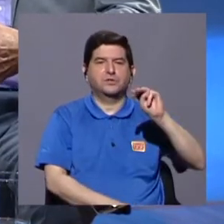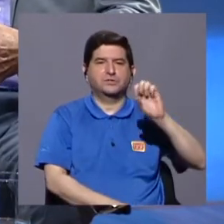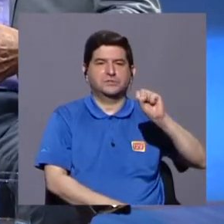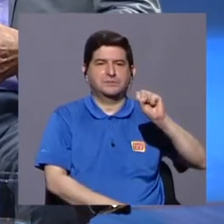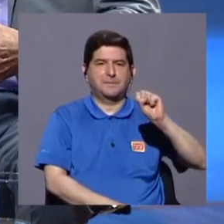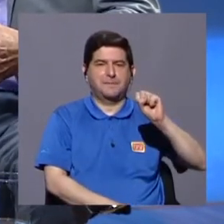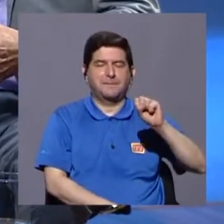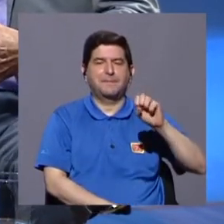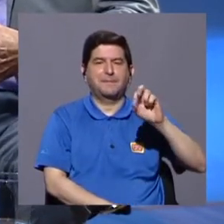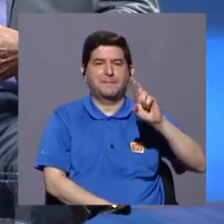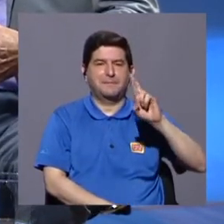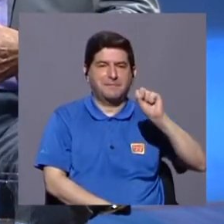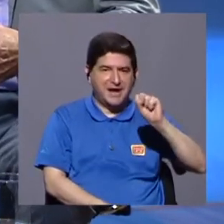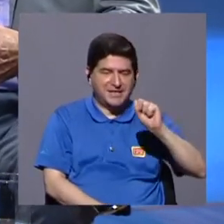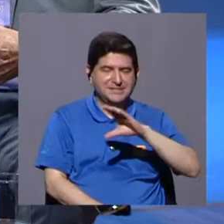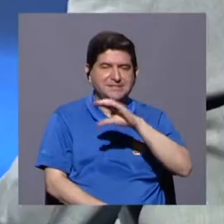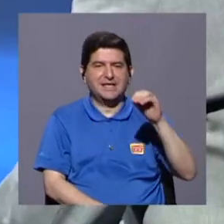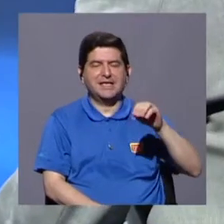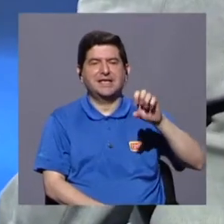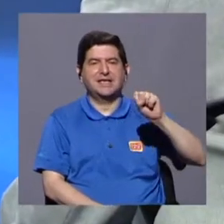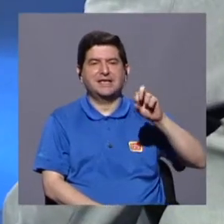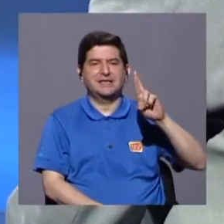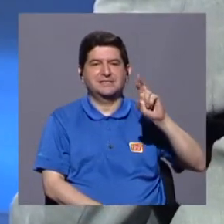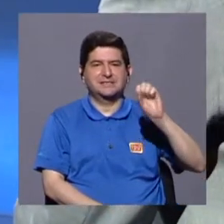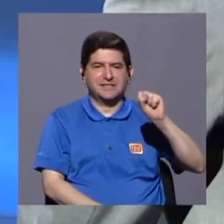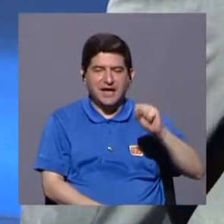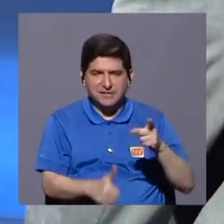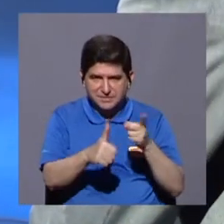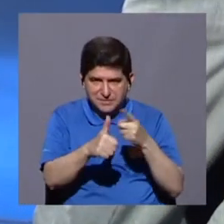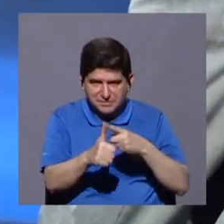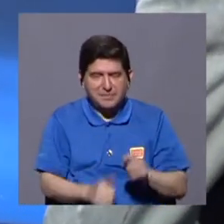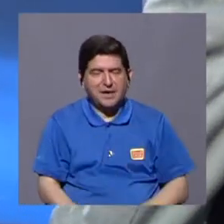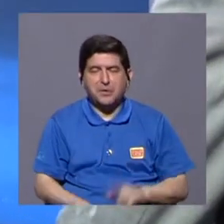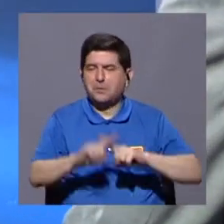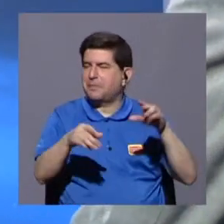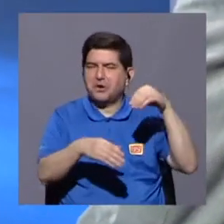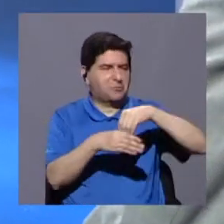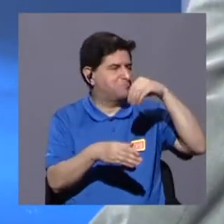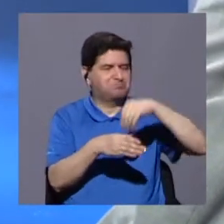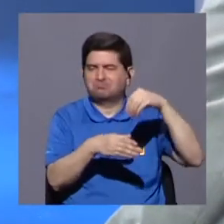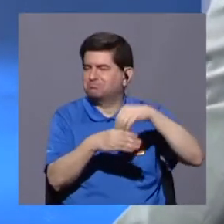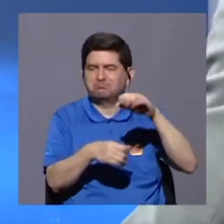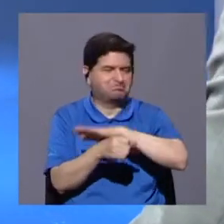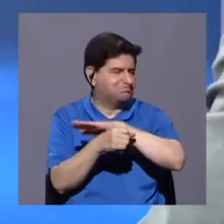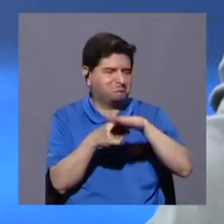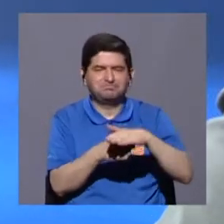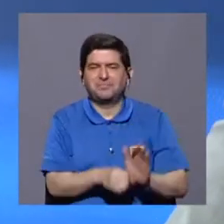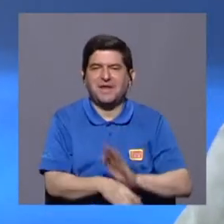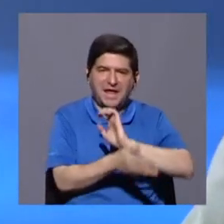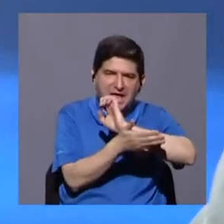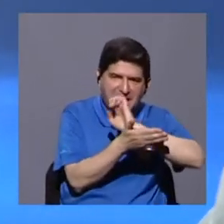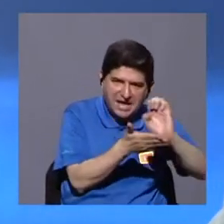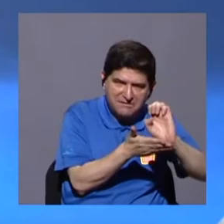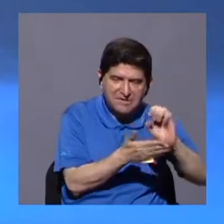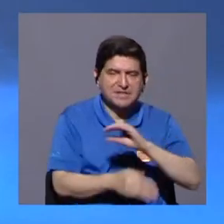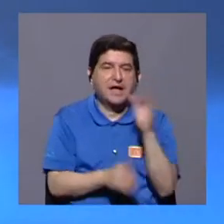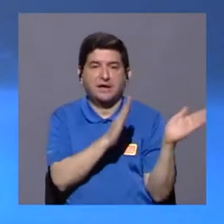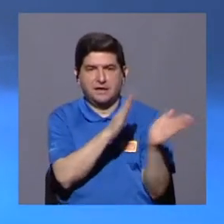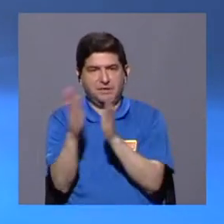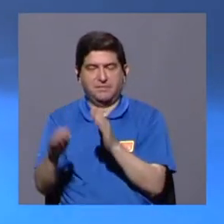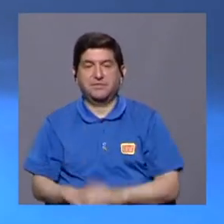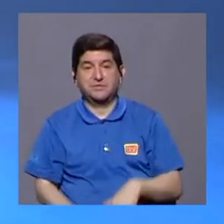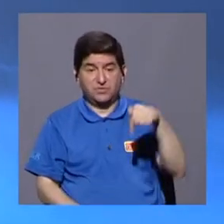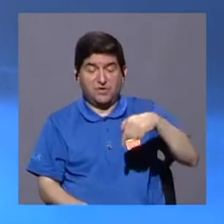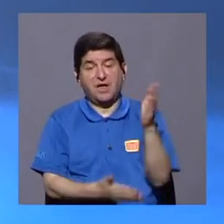levantaron alertas y aún así no se invirtió lo suficiente en prevención y preparación por lo menos de